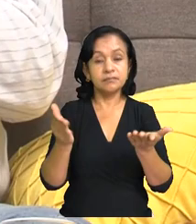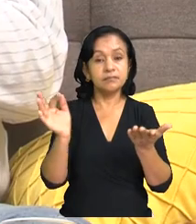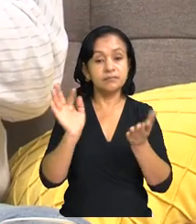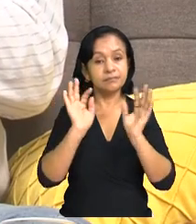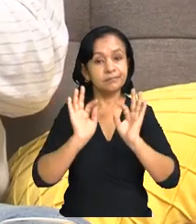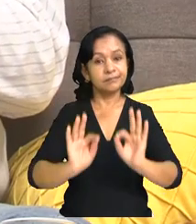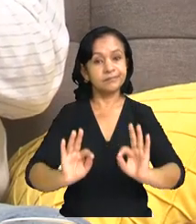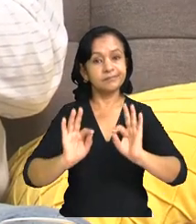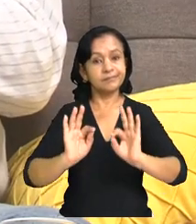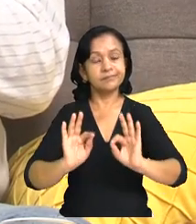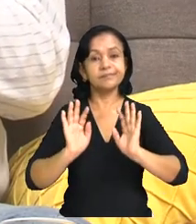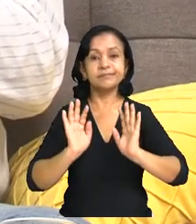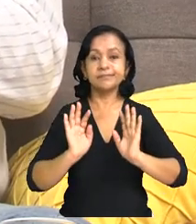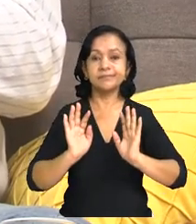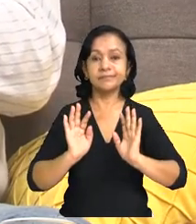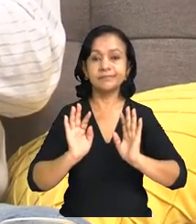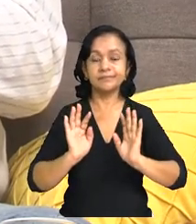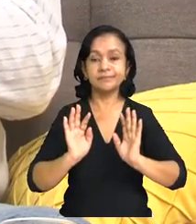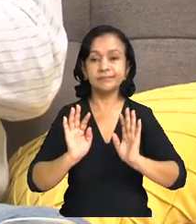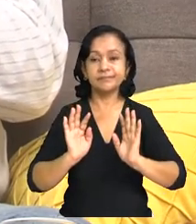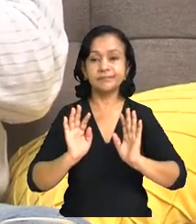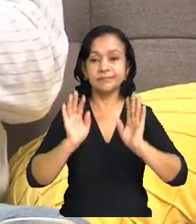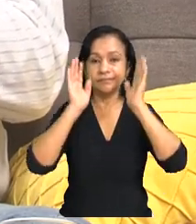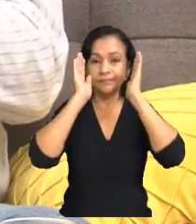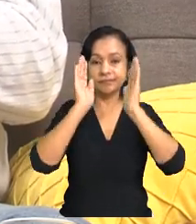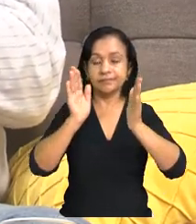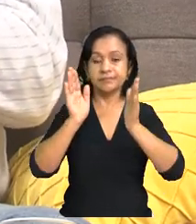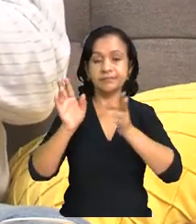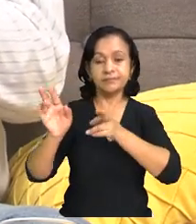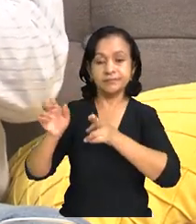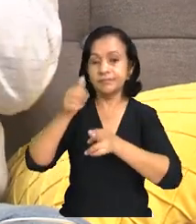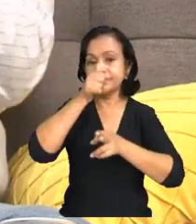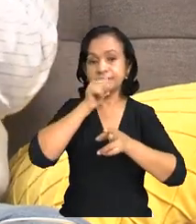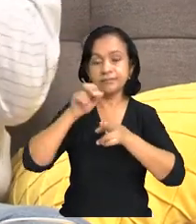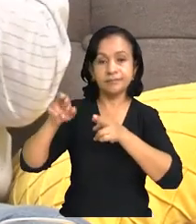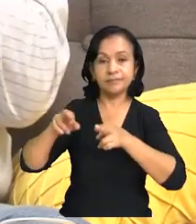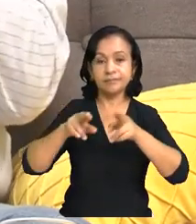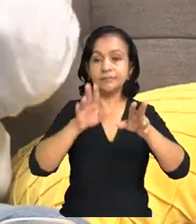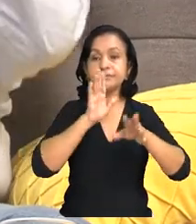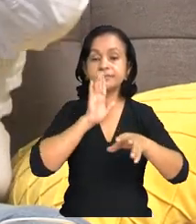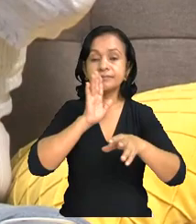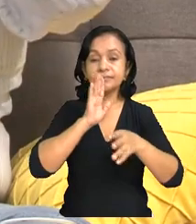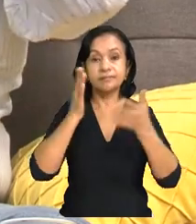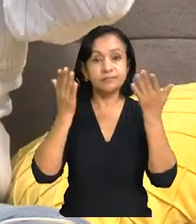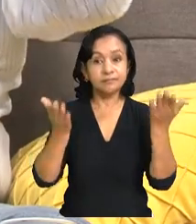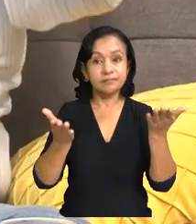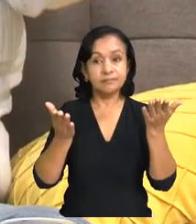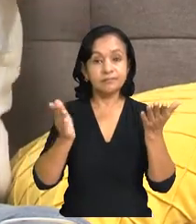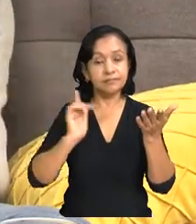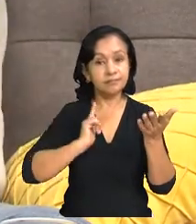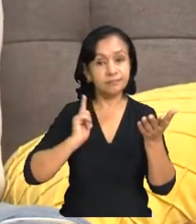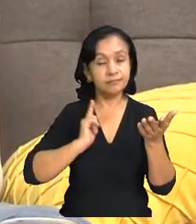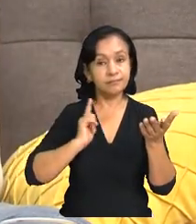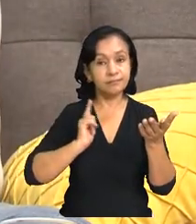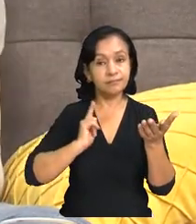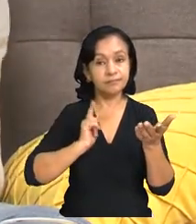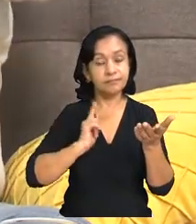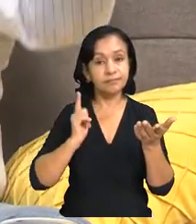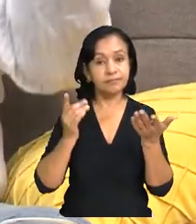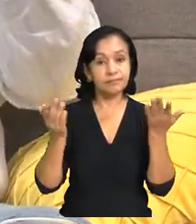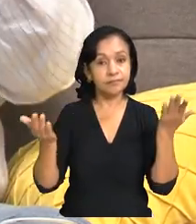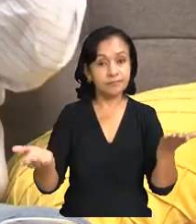bien. Y el famoso enfoque de cuenca. Aquí hablamos de enfoque de cuenca, tener en cuenta